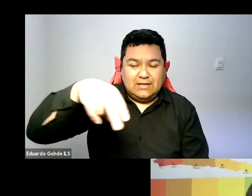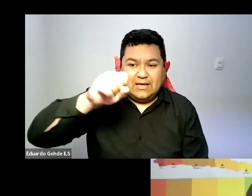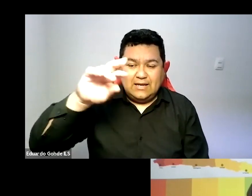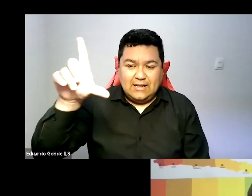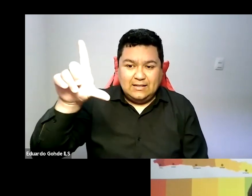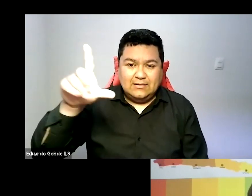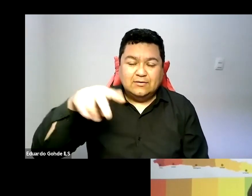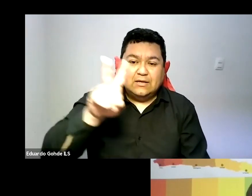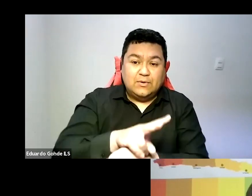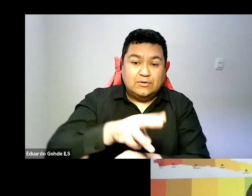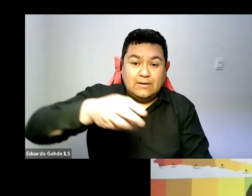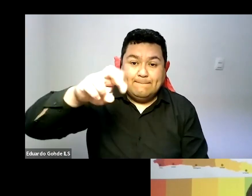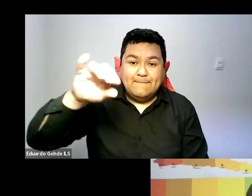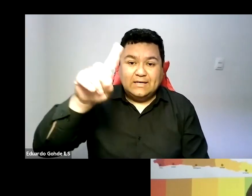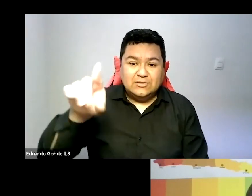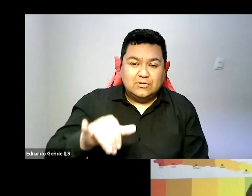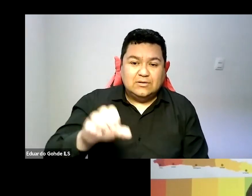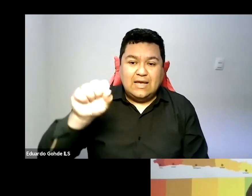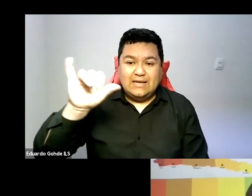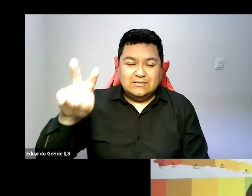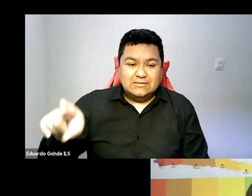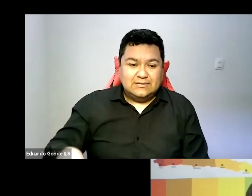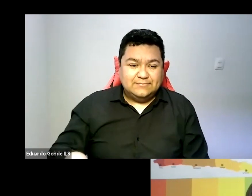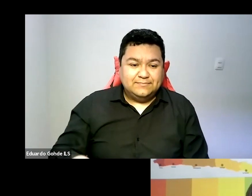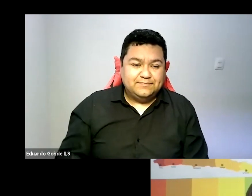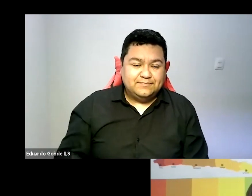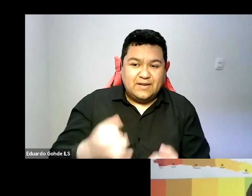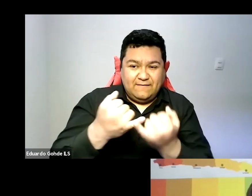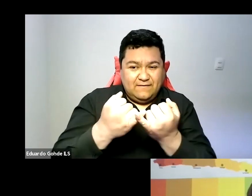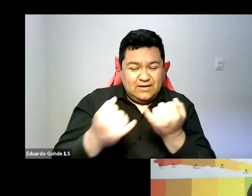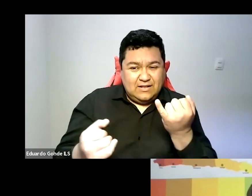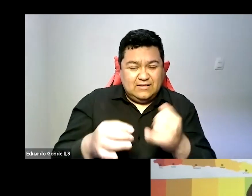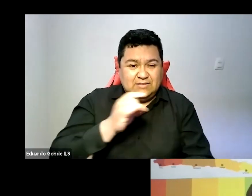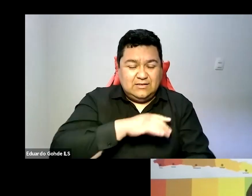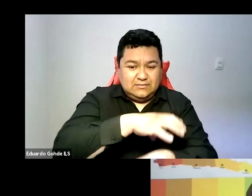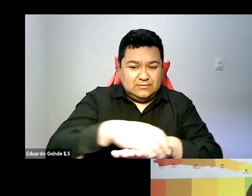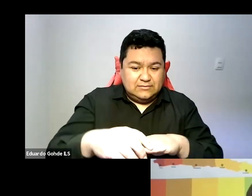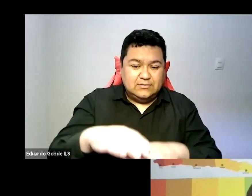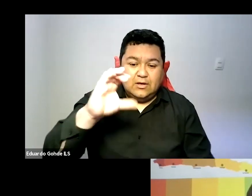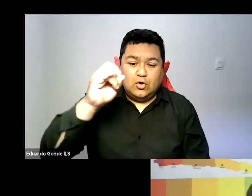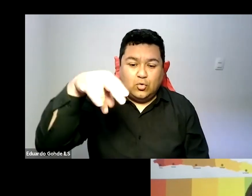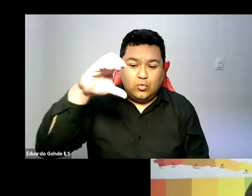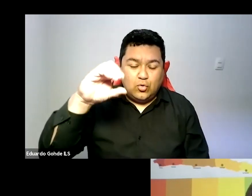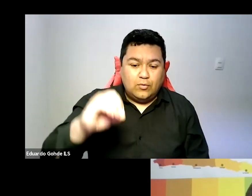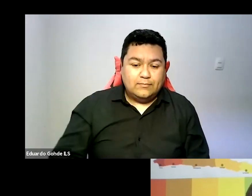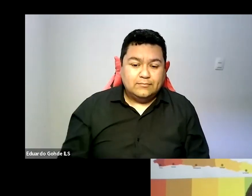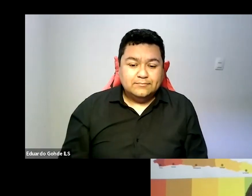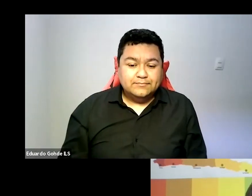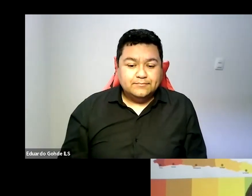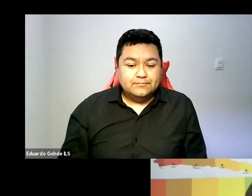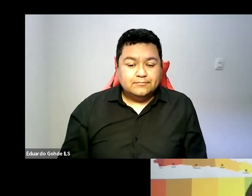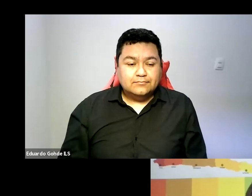profesora Marisol Chávez de la región de Aysén, casi al final del país, Yanni Salamanca de Cunco, la 9ª